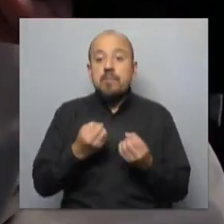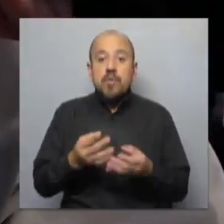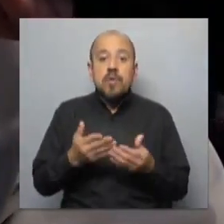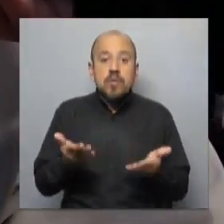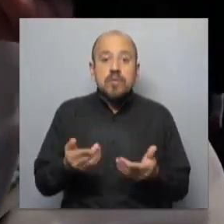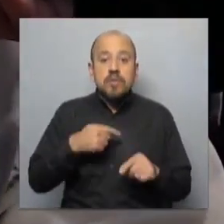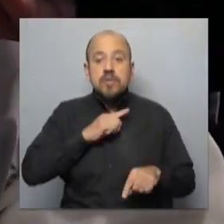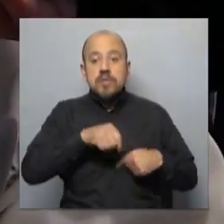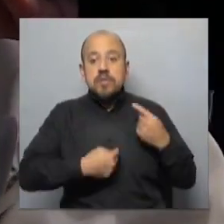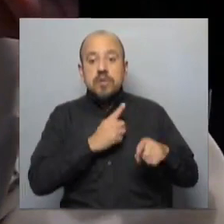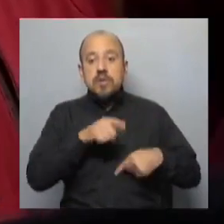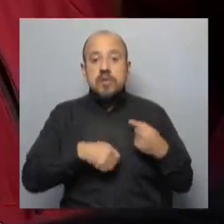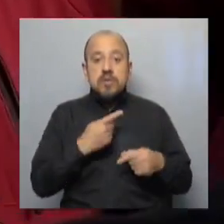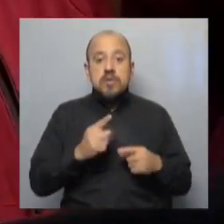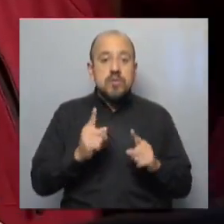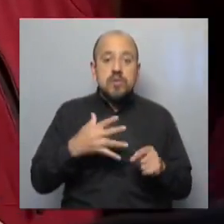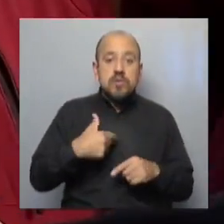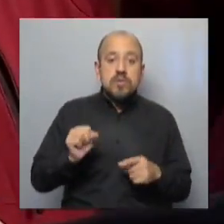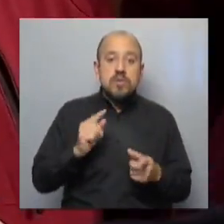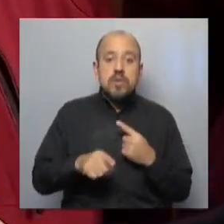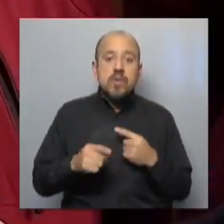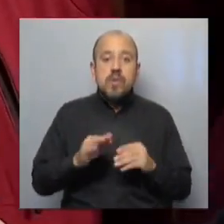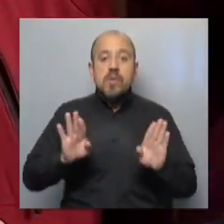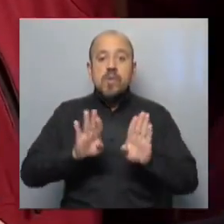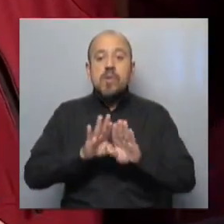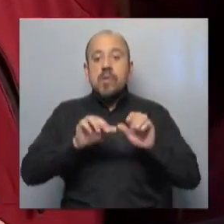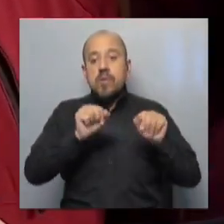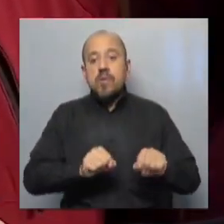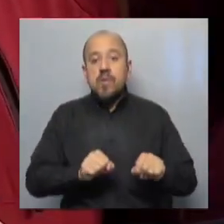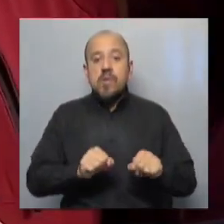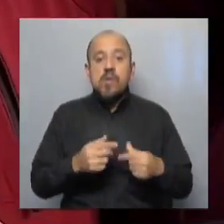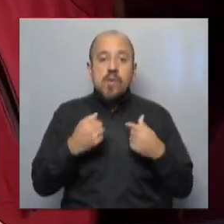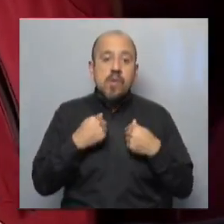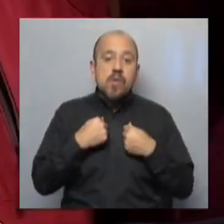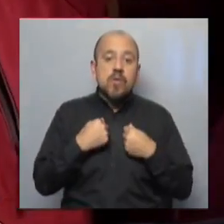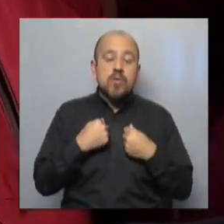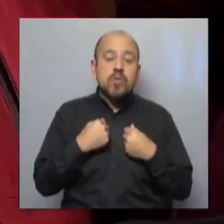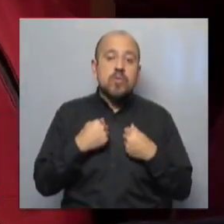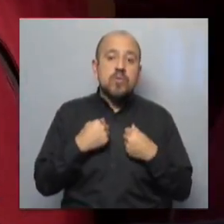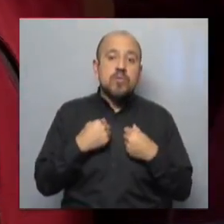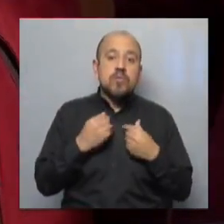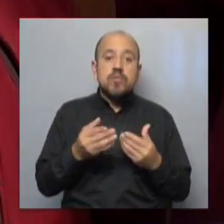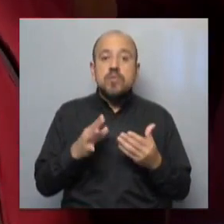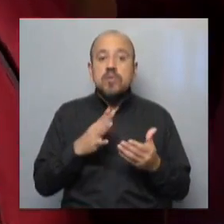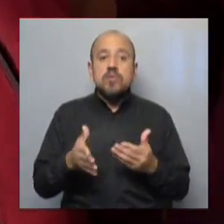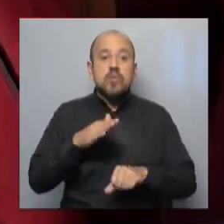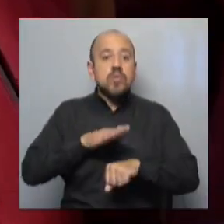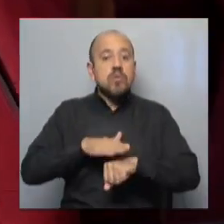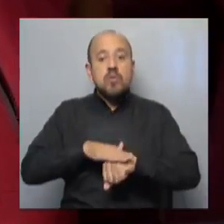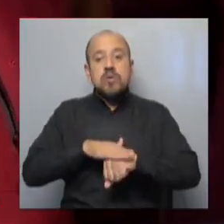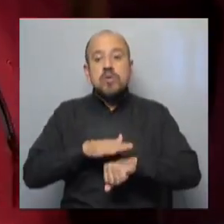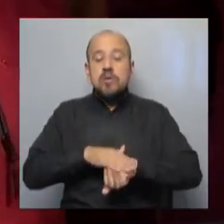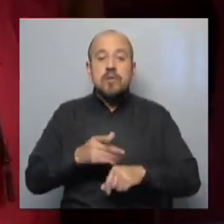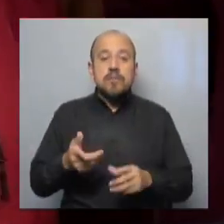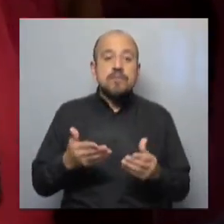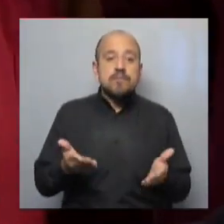tienes diálisis tiene traslado la parte del cierre nosotros lo que buscamos es que venga un responsable realmente a